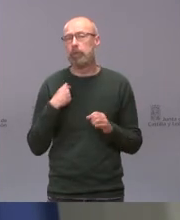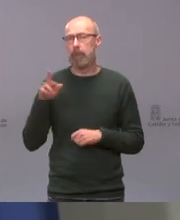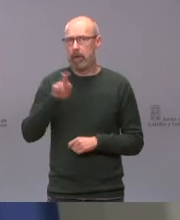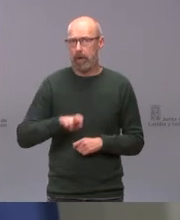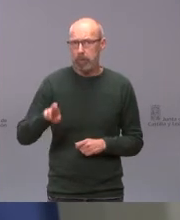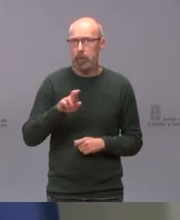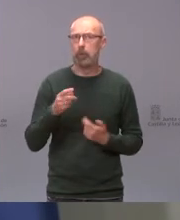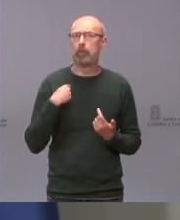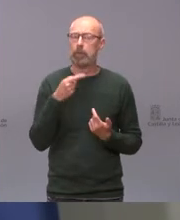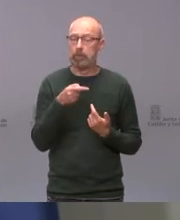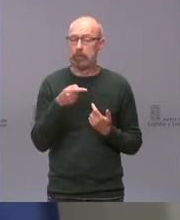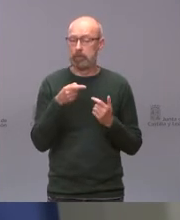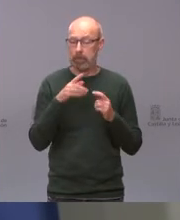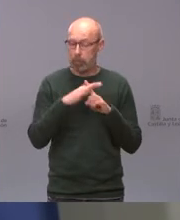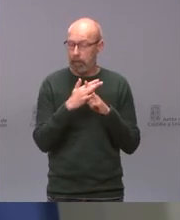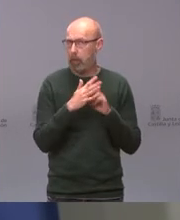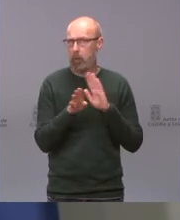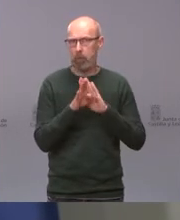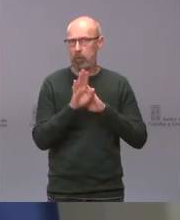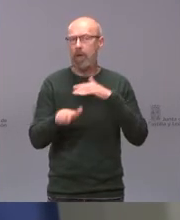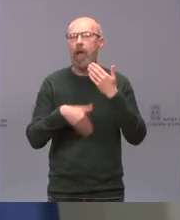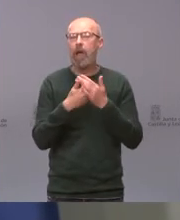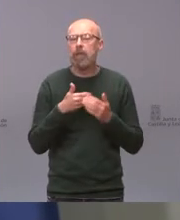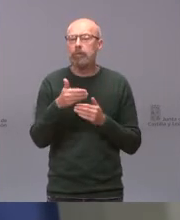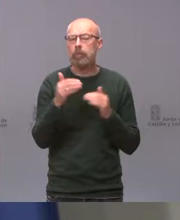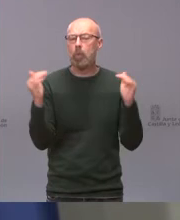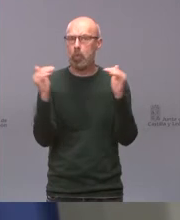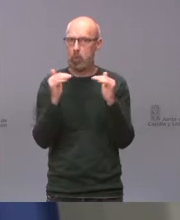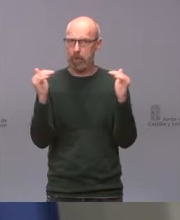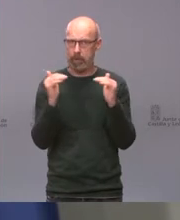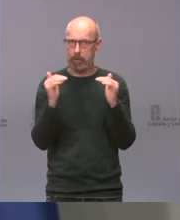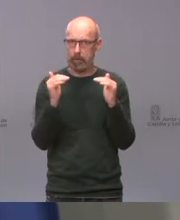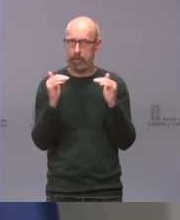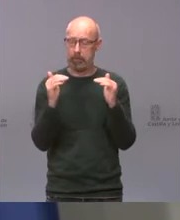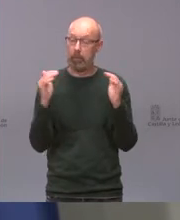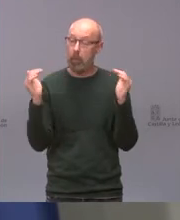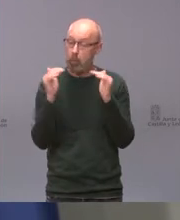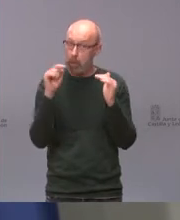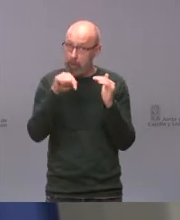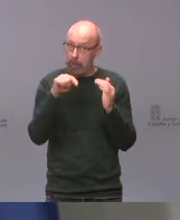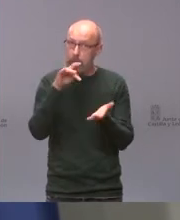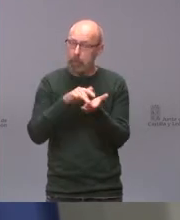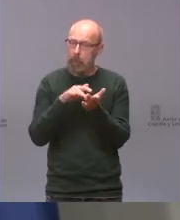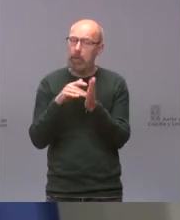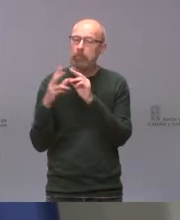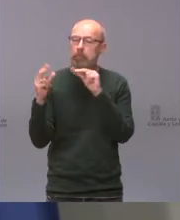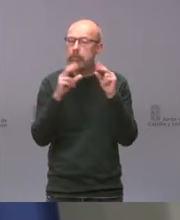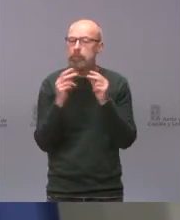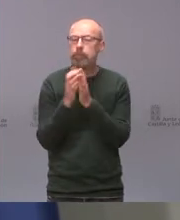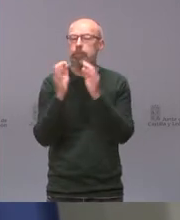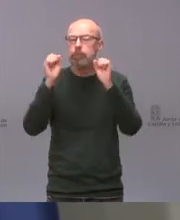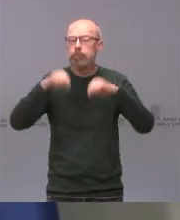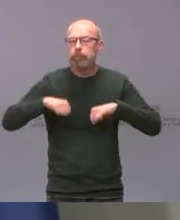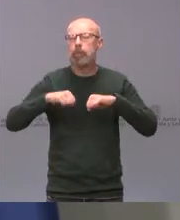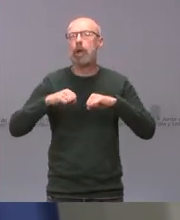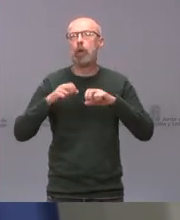se va a mantener hasta el próximo jueves. El próximo jueves se elaborará un nuevo acuerdo ya con los datos